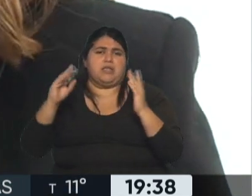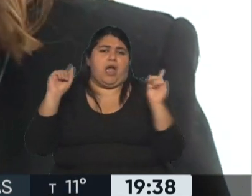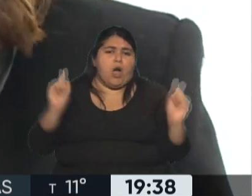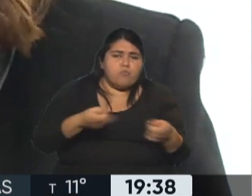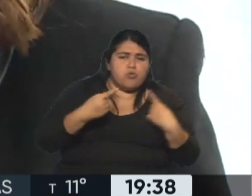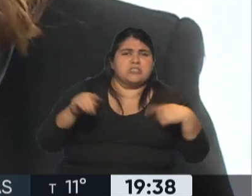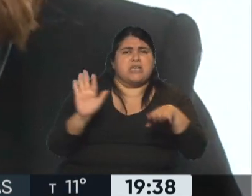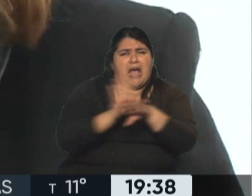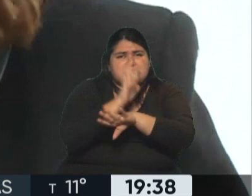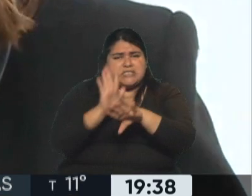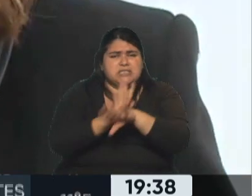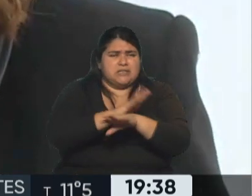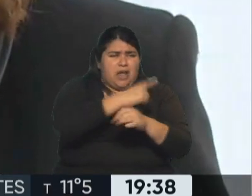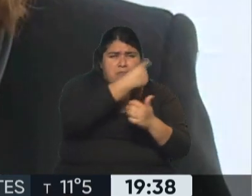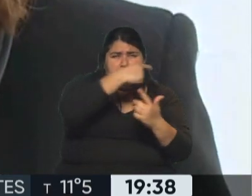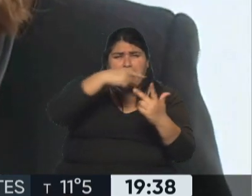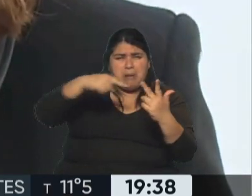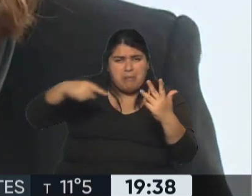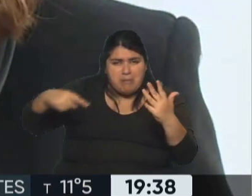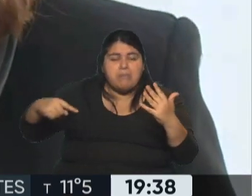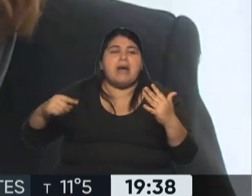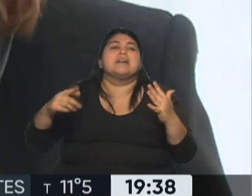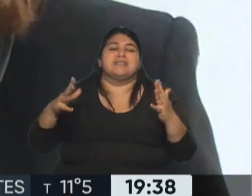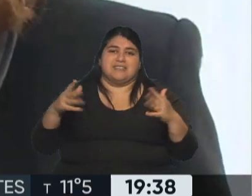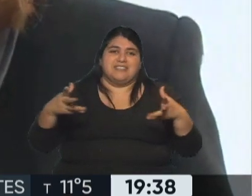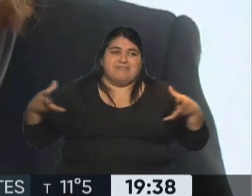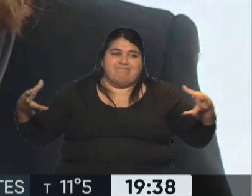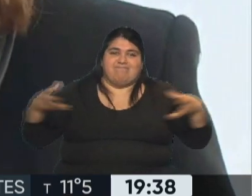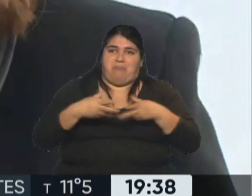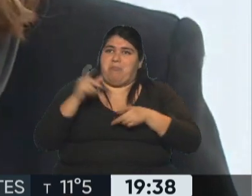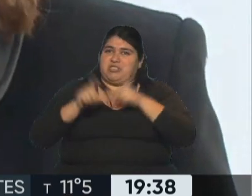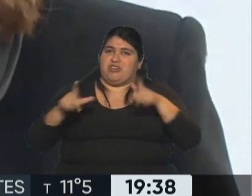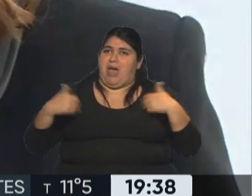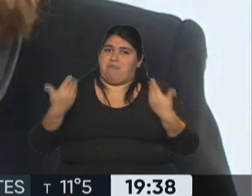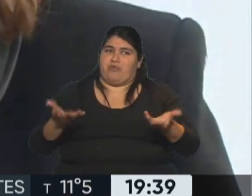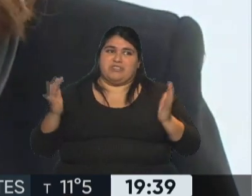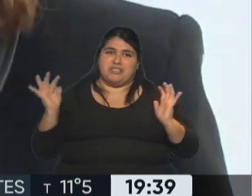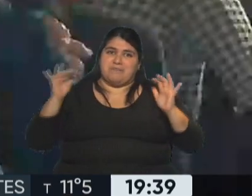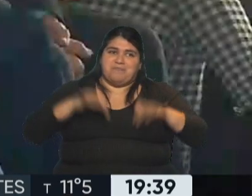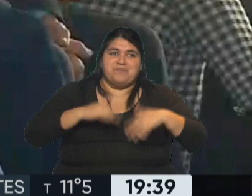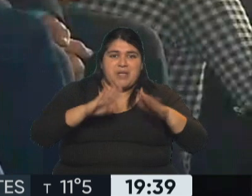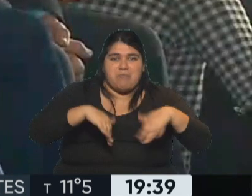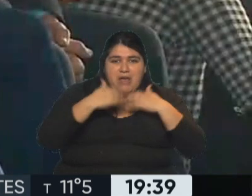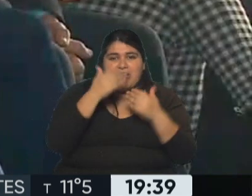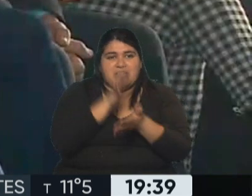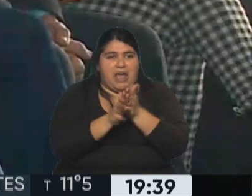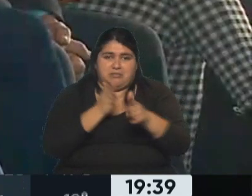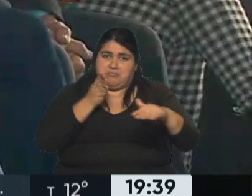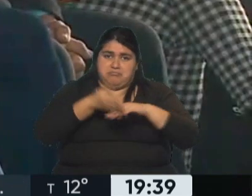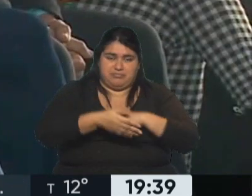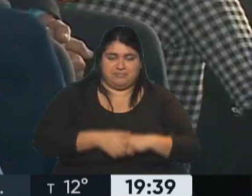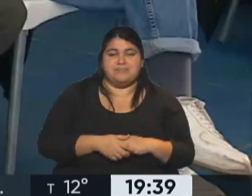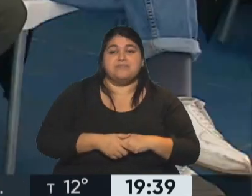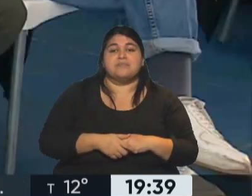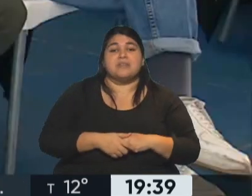cine bonaerense todo esto está sucediendo en este fin de semana y por supuesto abierto y gratuito para para todo el que quiera pasar el mundo